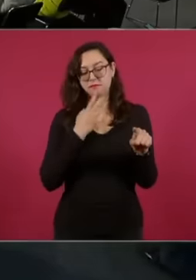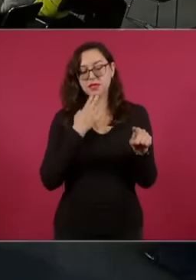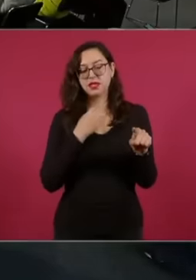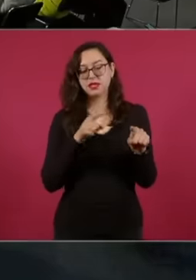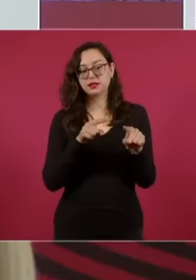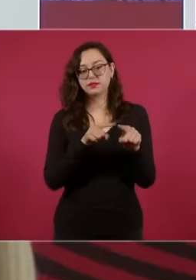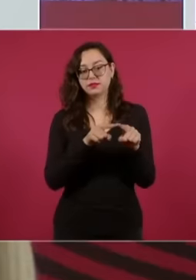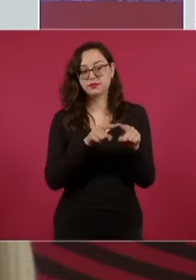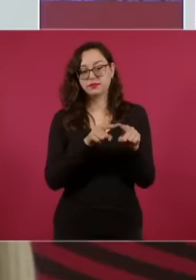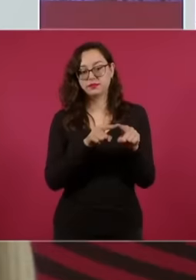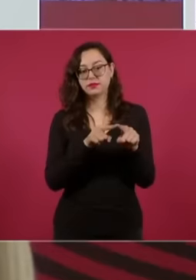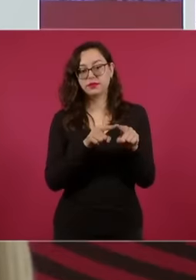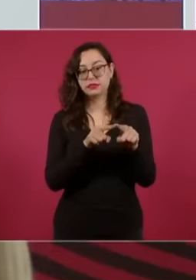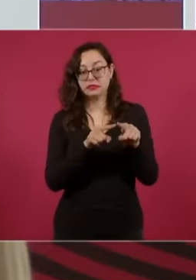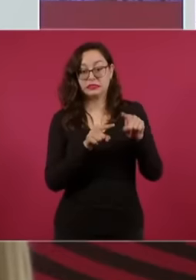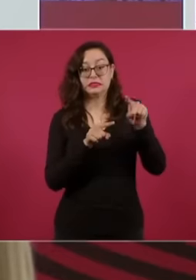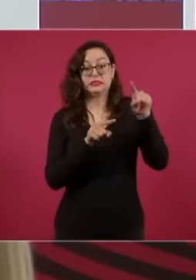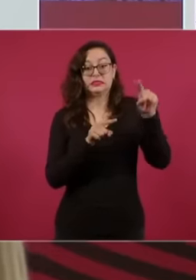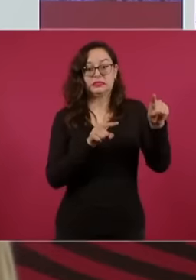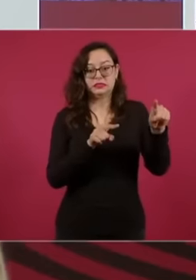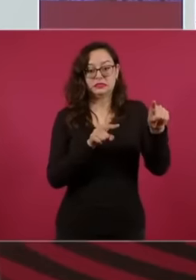Y aquí está Mazatlán, ¿no?